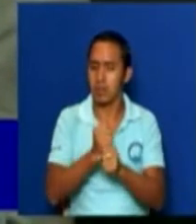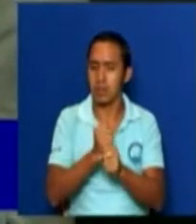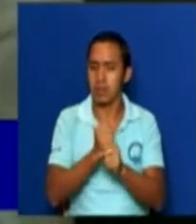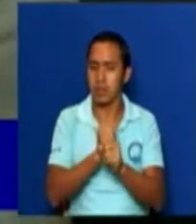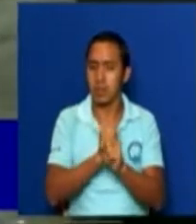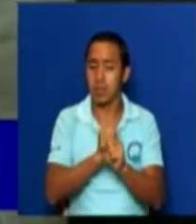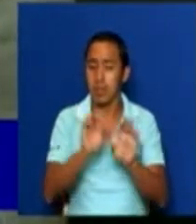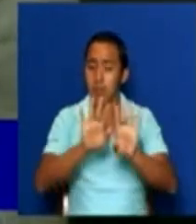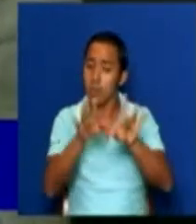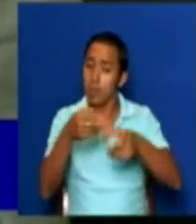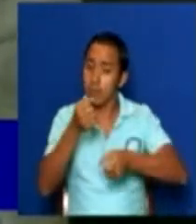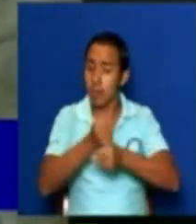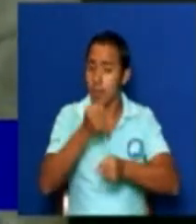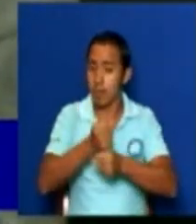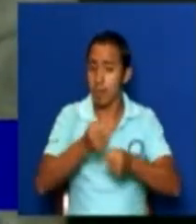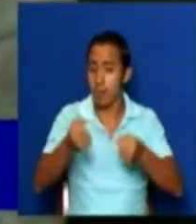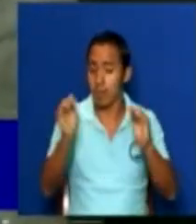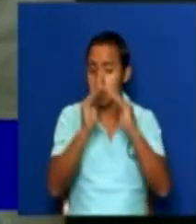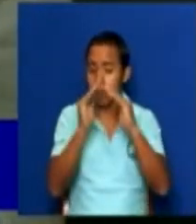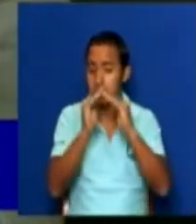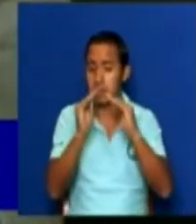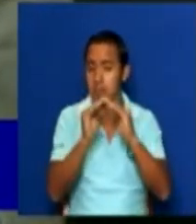propuesta.